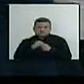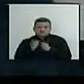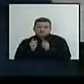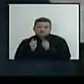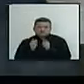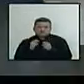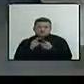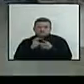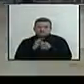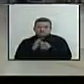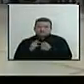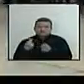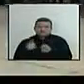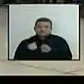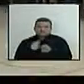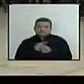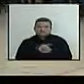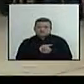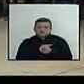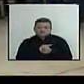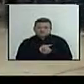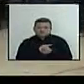saciados de burlas.